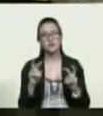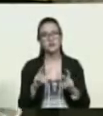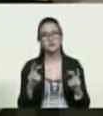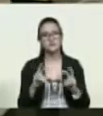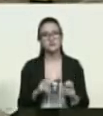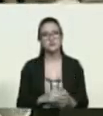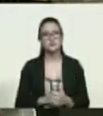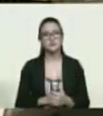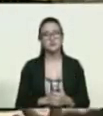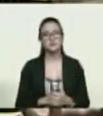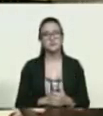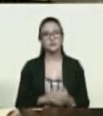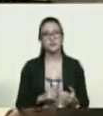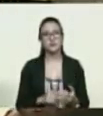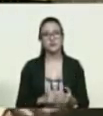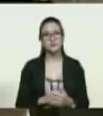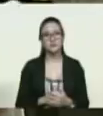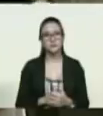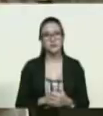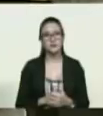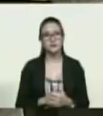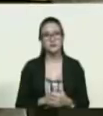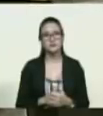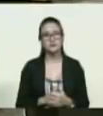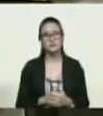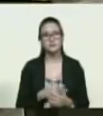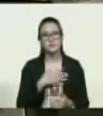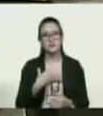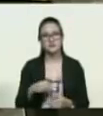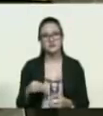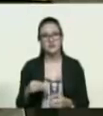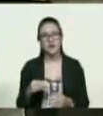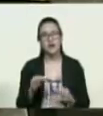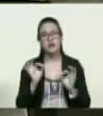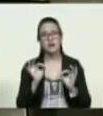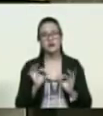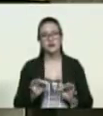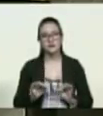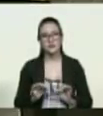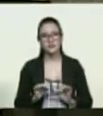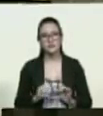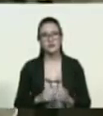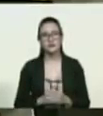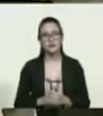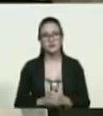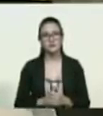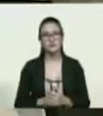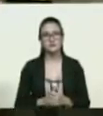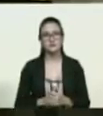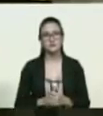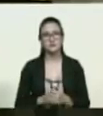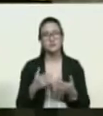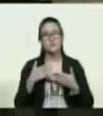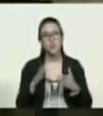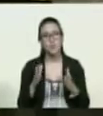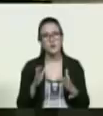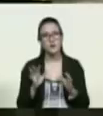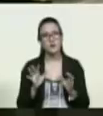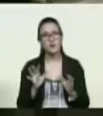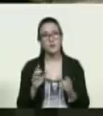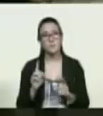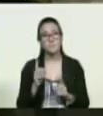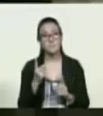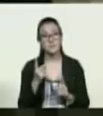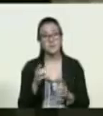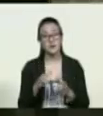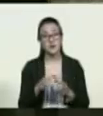se está revisando la seguridad presidencial, si se van a tomar medidas especiales para futuros actos públicos y masivos del primer